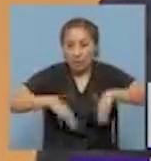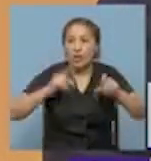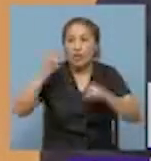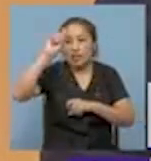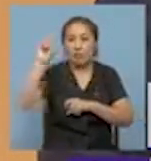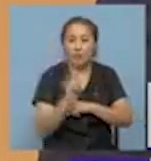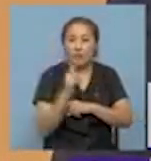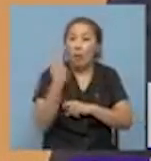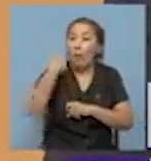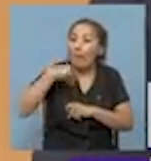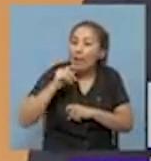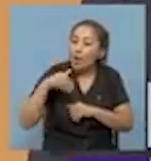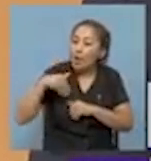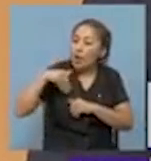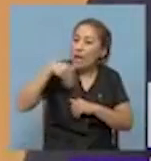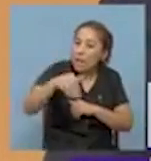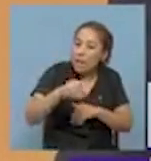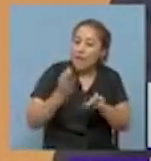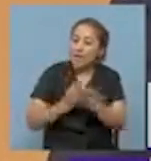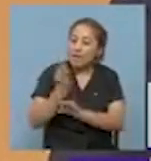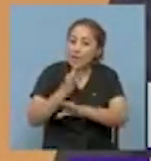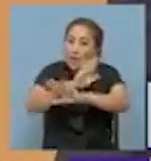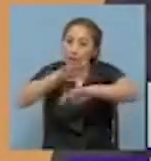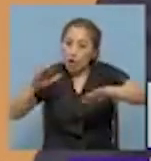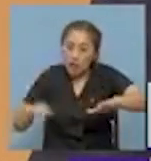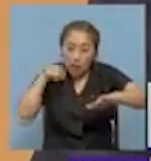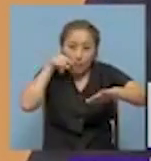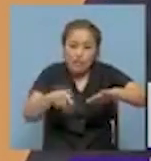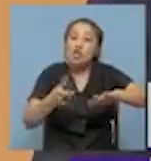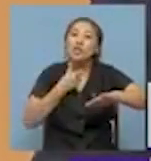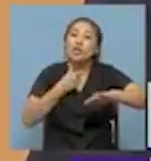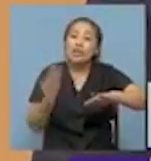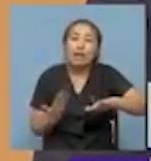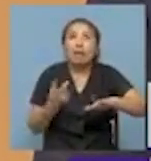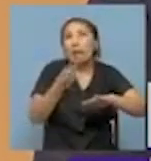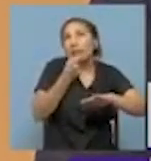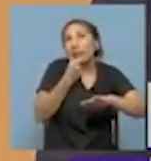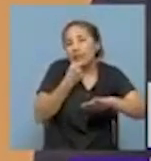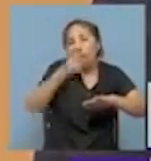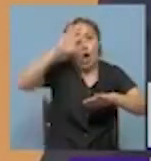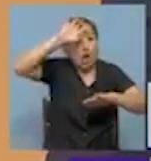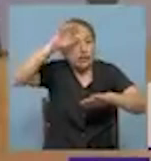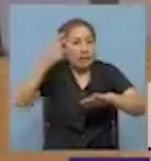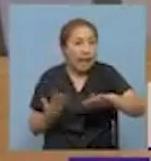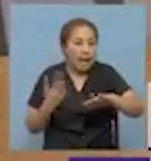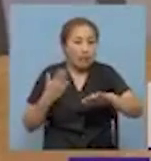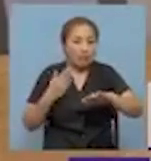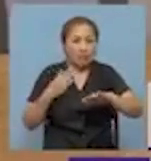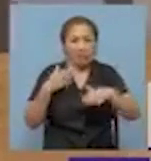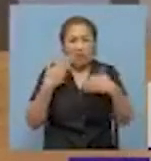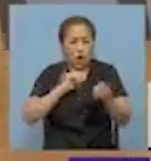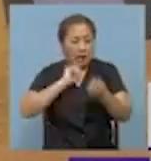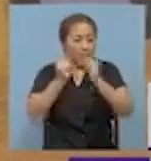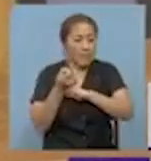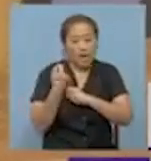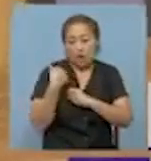todos pero de ahí a adoctrinar para que haya niños que quieran sexual izarse a temprana edad a cambiar de